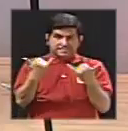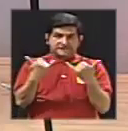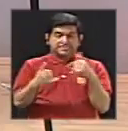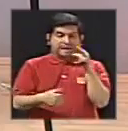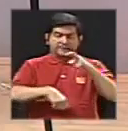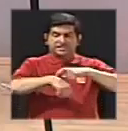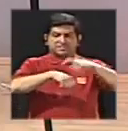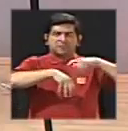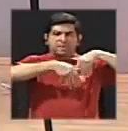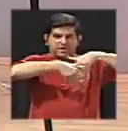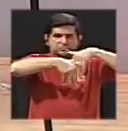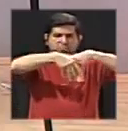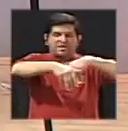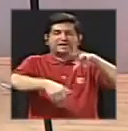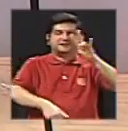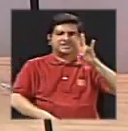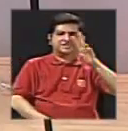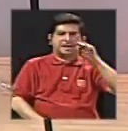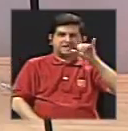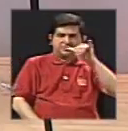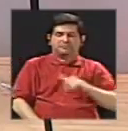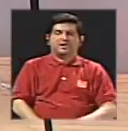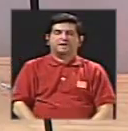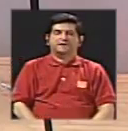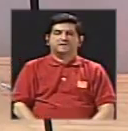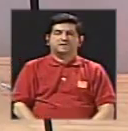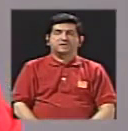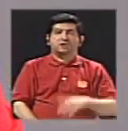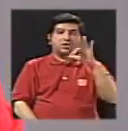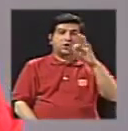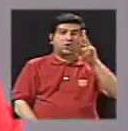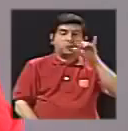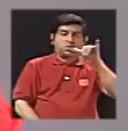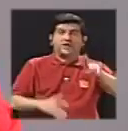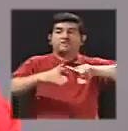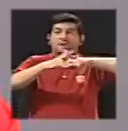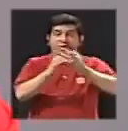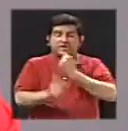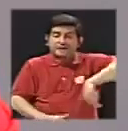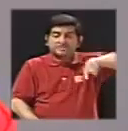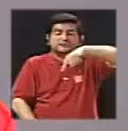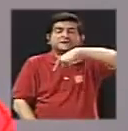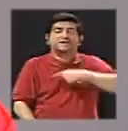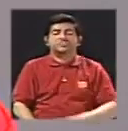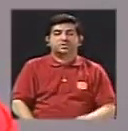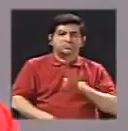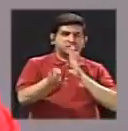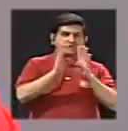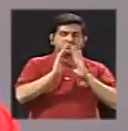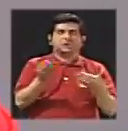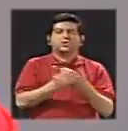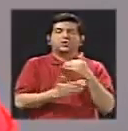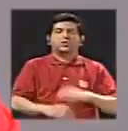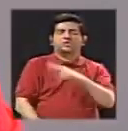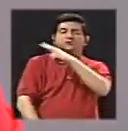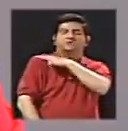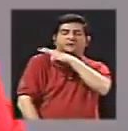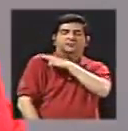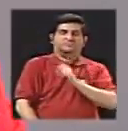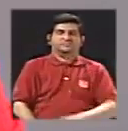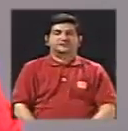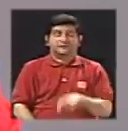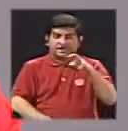hacemos una marcha el 7 de mayo y a partir del 9 de mayo iniciamos nosotros entonces las conversaciones con los nuevos jerarcas.